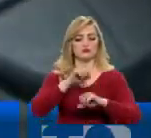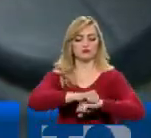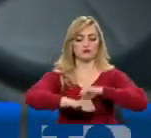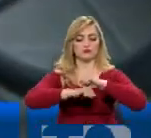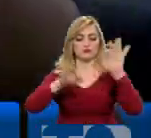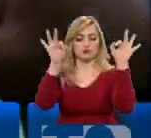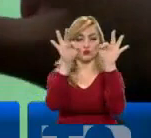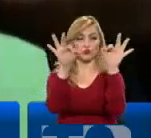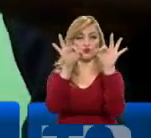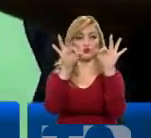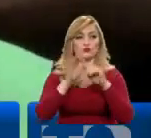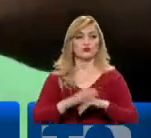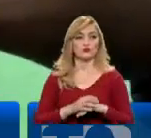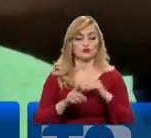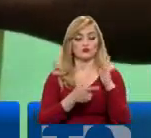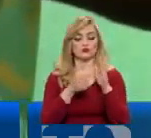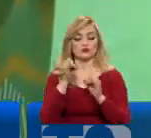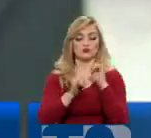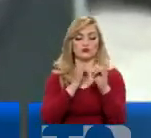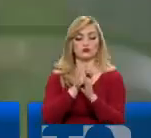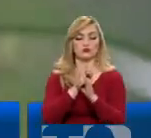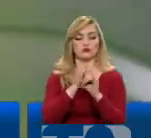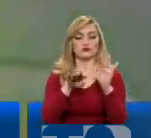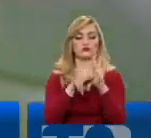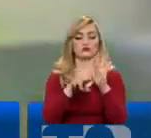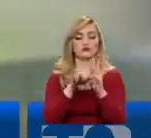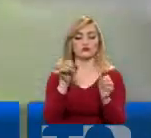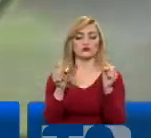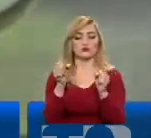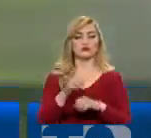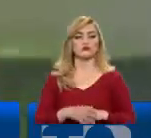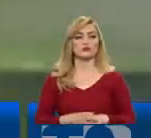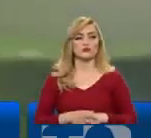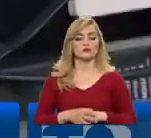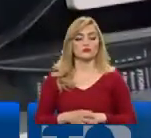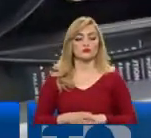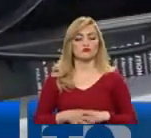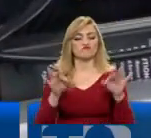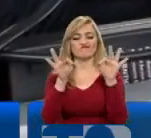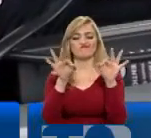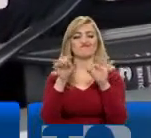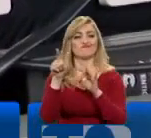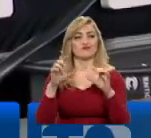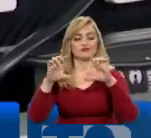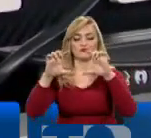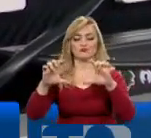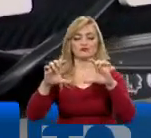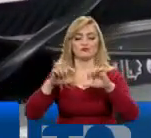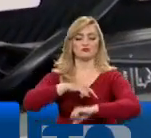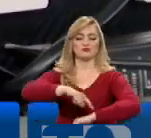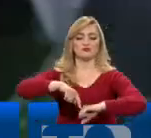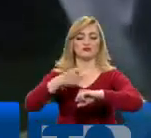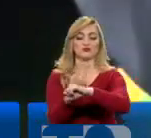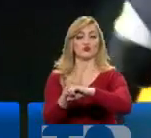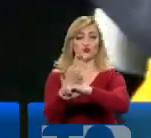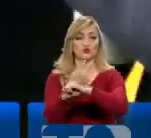infraestructura eléctrica bajo los protocolos internacionales de recarga de baterías de vehículos eléctricos. La batería, que se recarga en aproximadamente